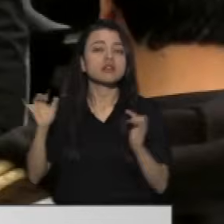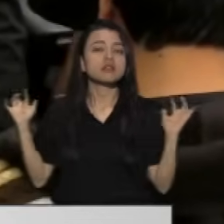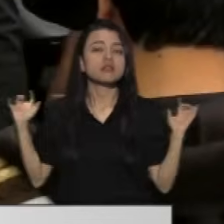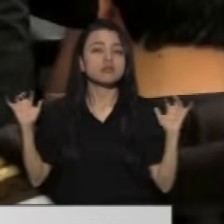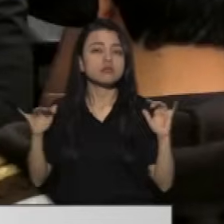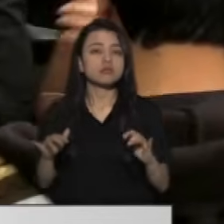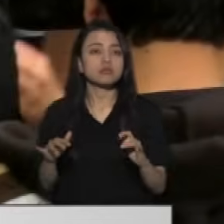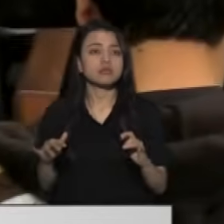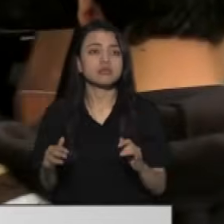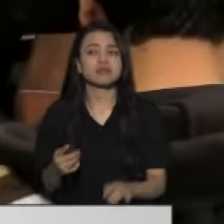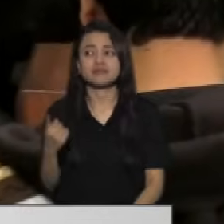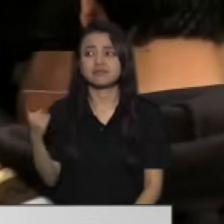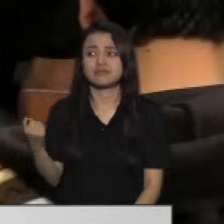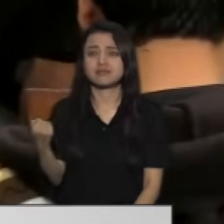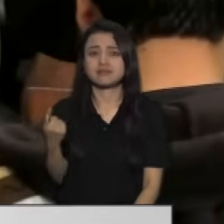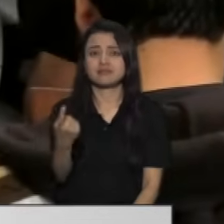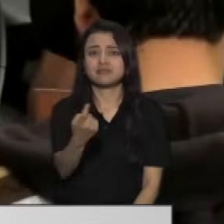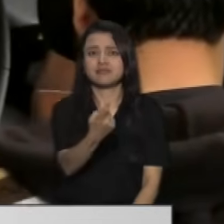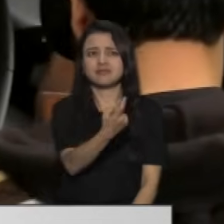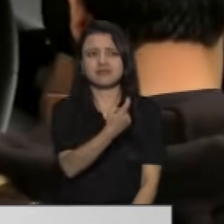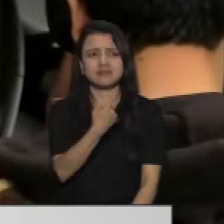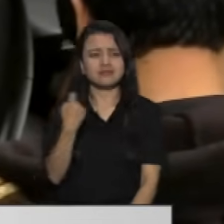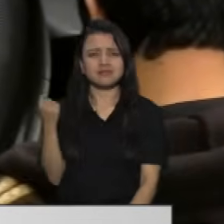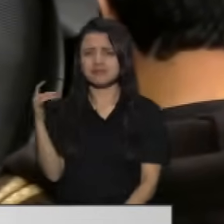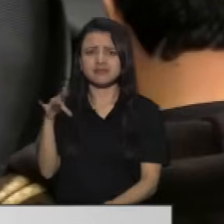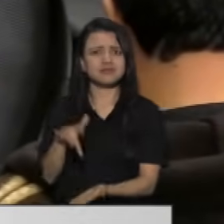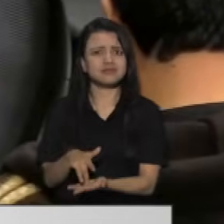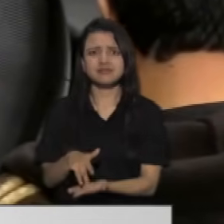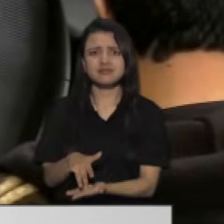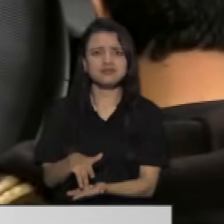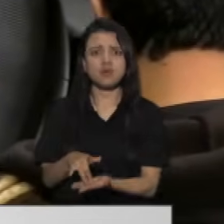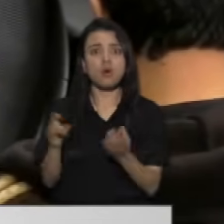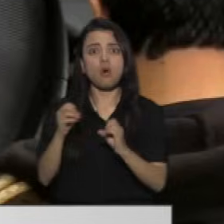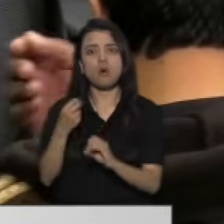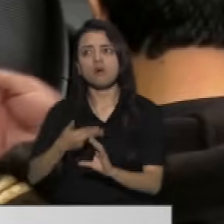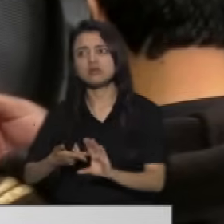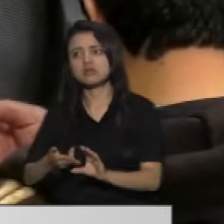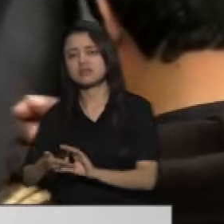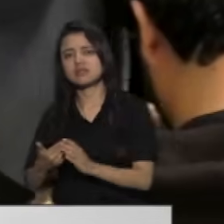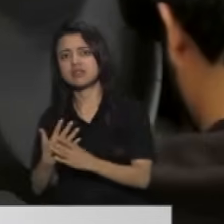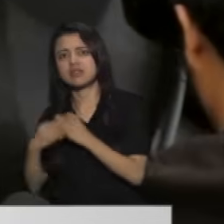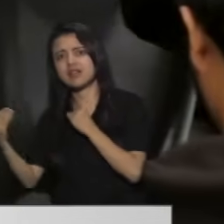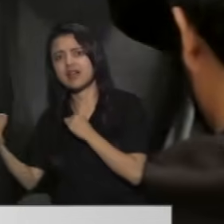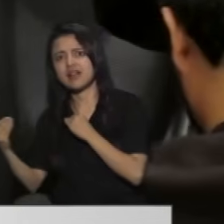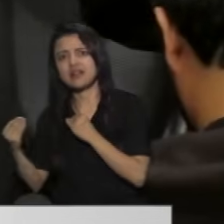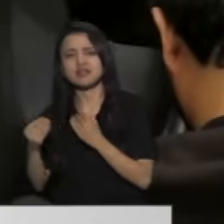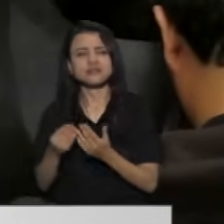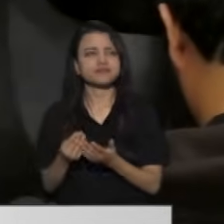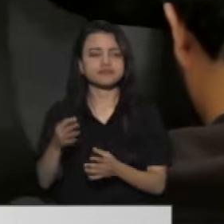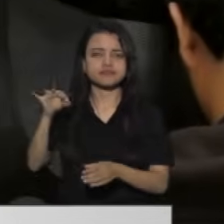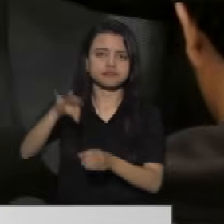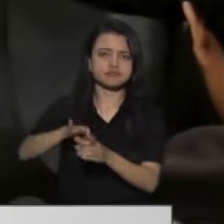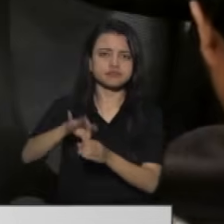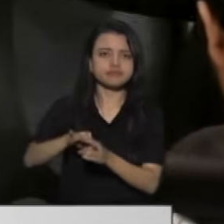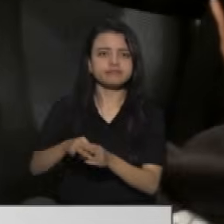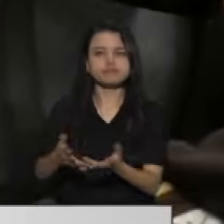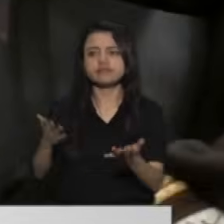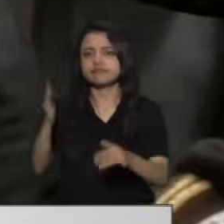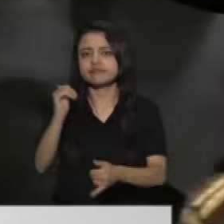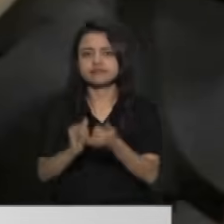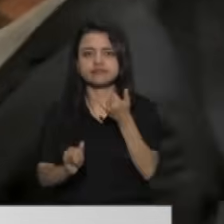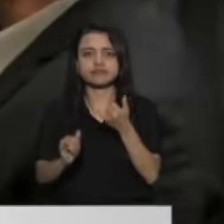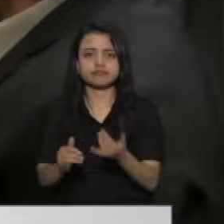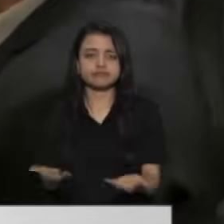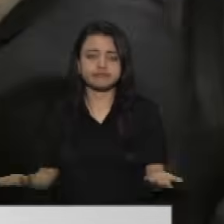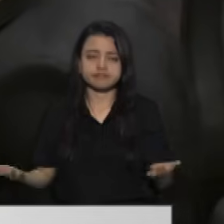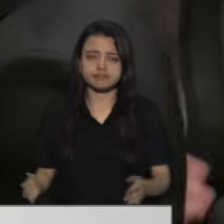anteriores debates pues ya se ha venido registrando que los congresistas se salen del recinto y por falta de quórum pues se tiene que levantar la sesión. Pues eso